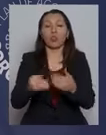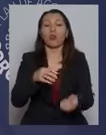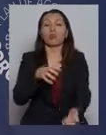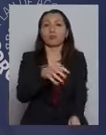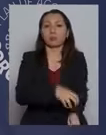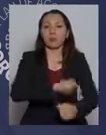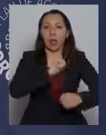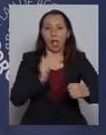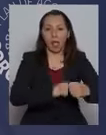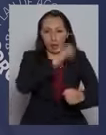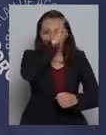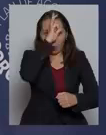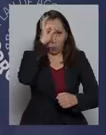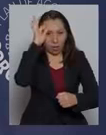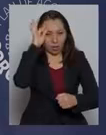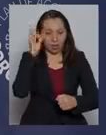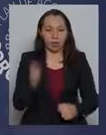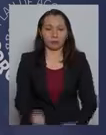la Araucanía.